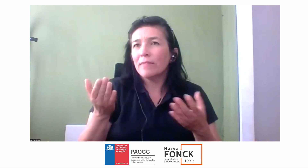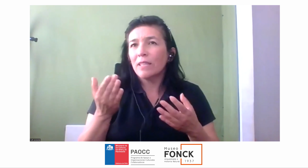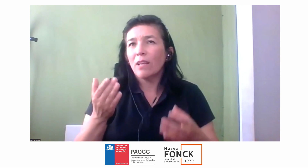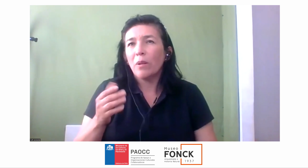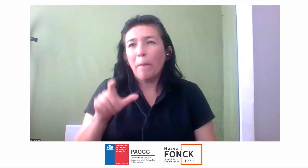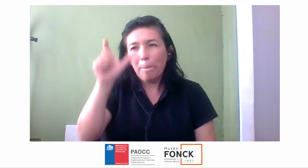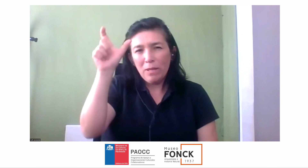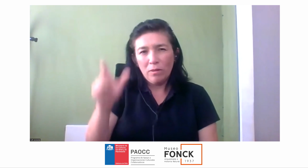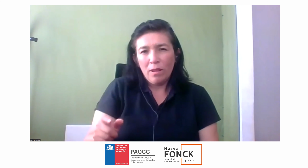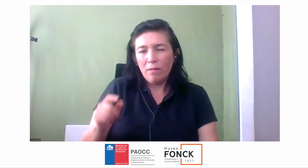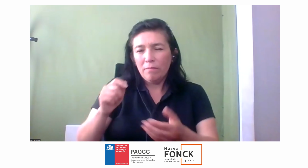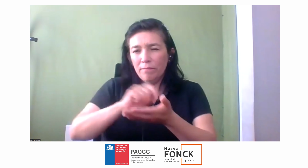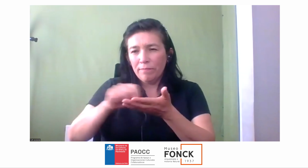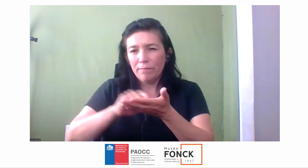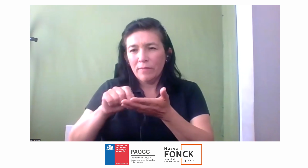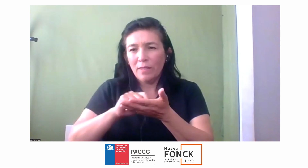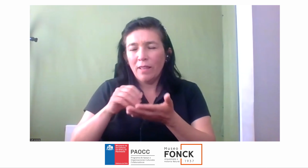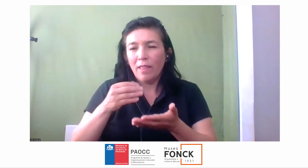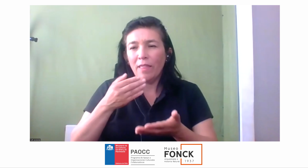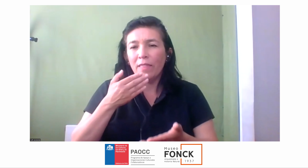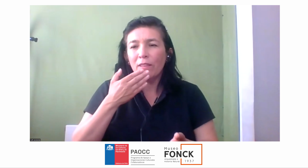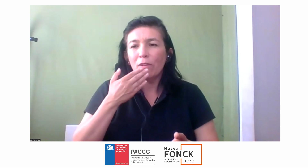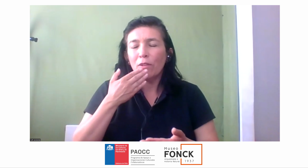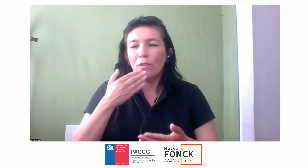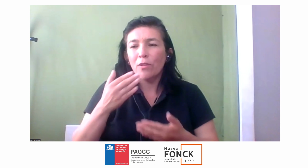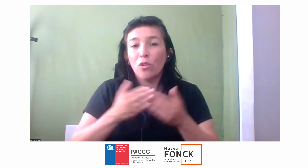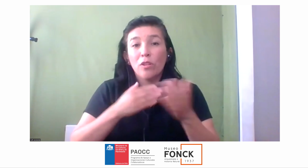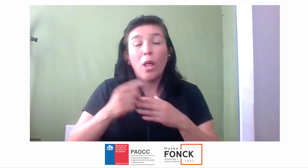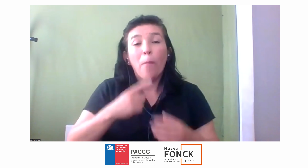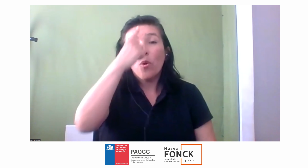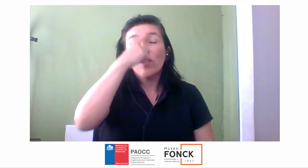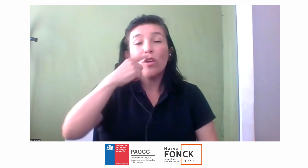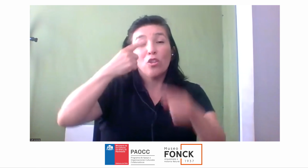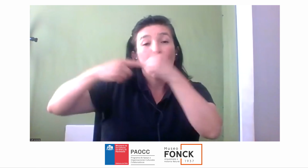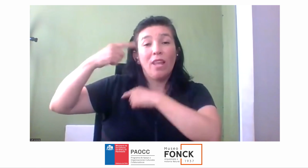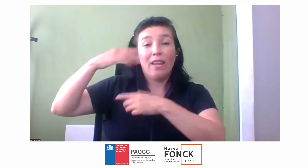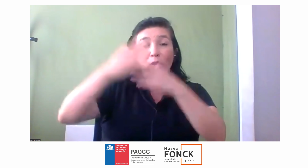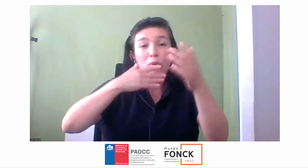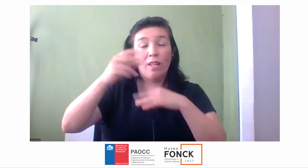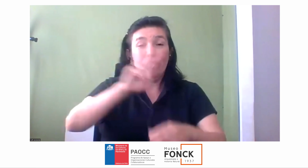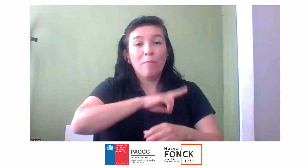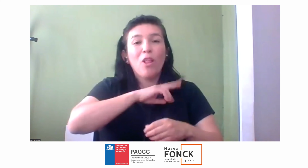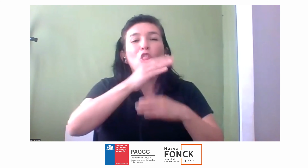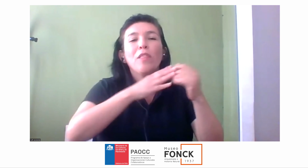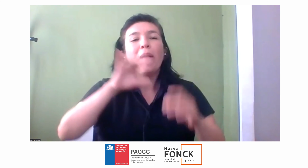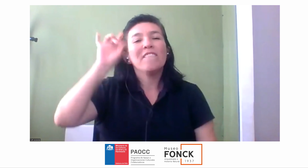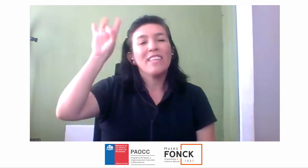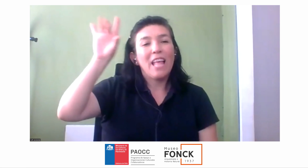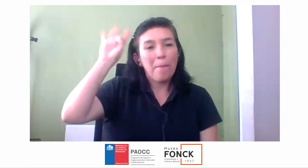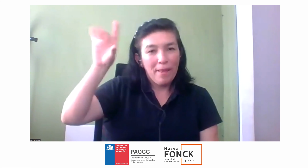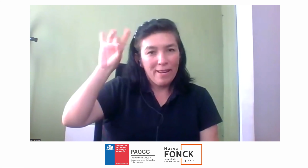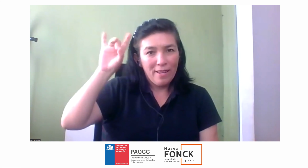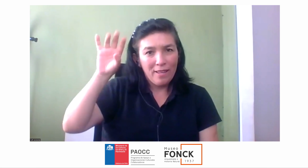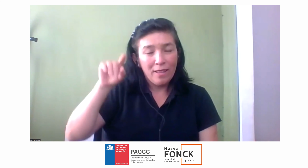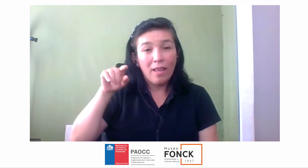me acuerdo que mencionaba también un salvataje que hizo el Museo de Historia Natural de Valparaíso, en Villa Alemana, donde